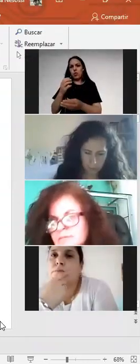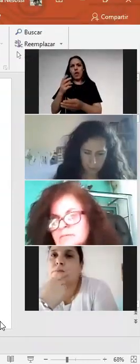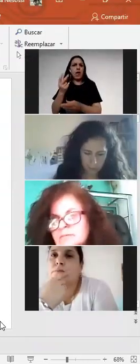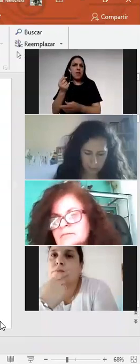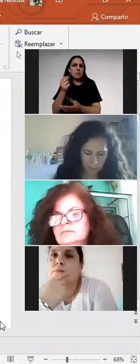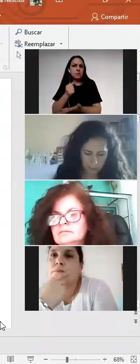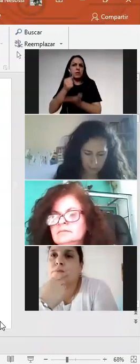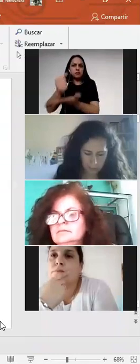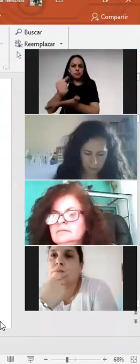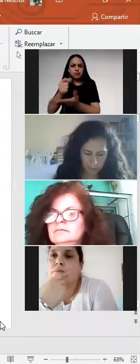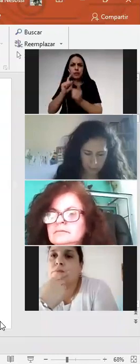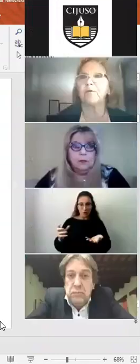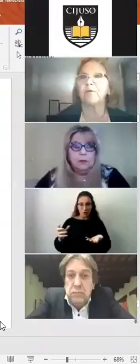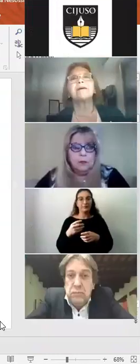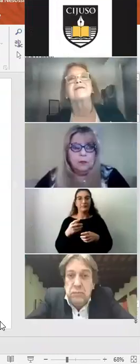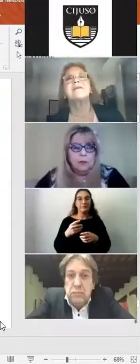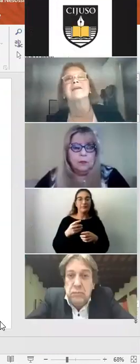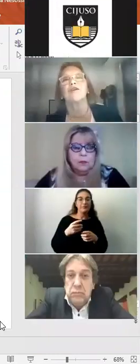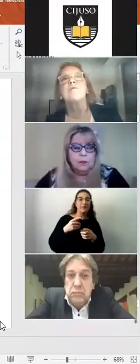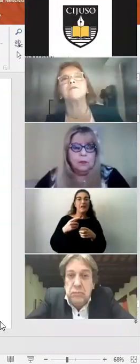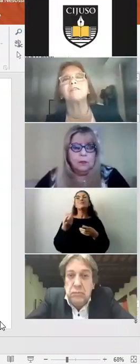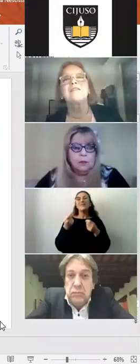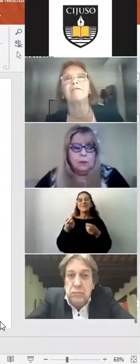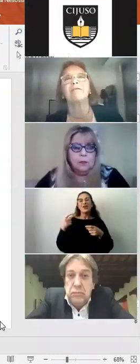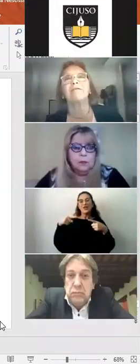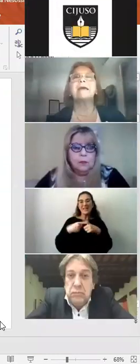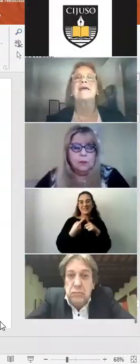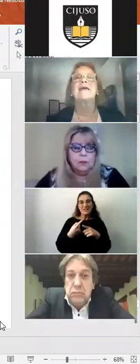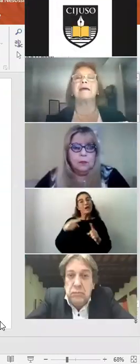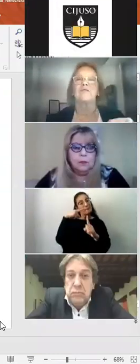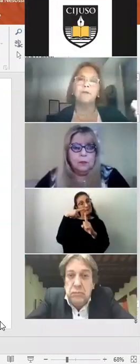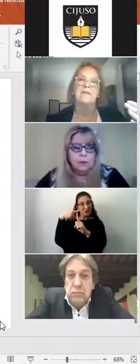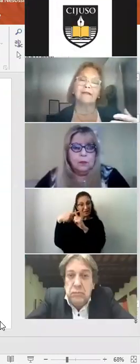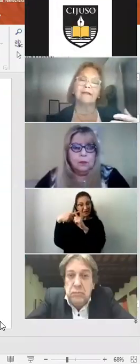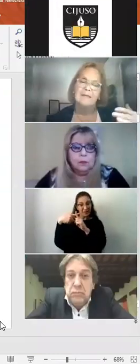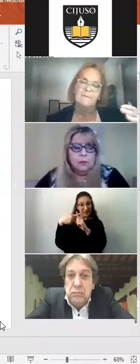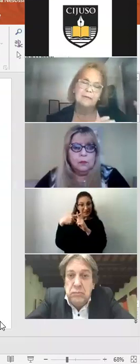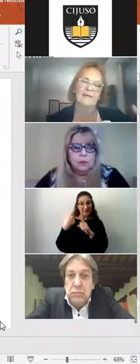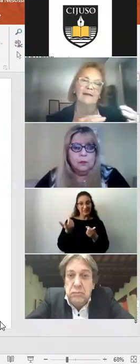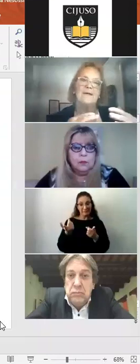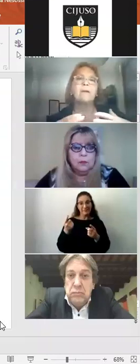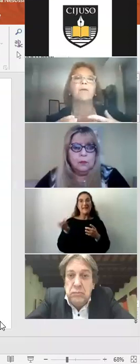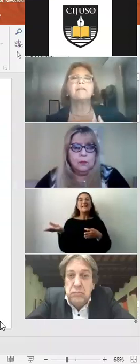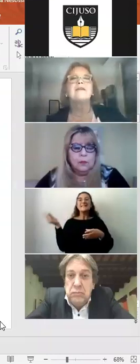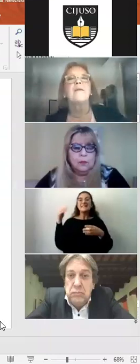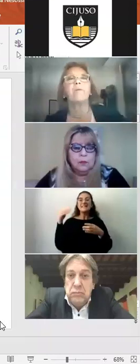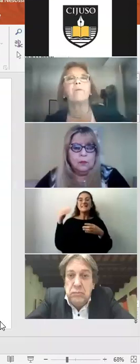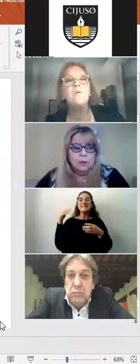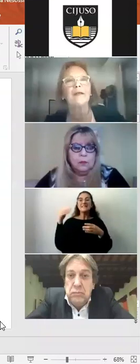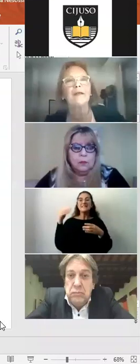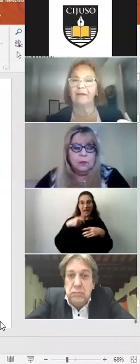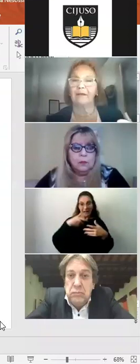laboral, esas son todas medidas de acción positiva que se aplican a través de las políticas